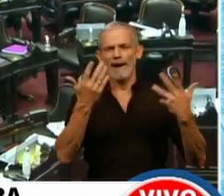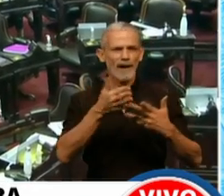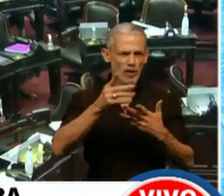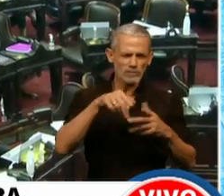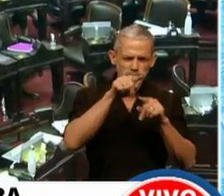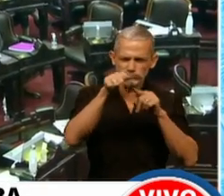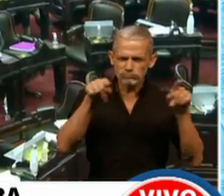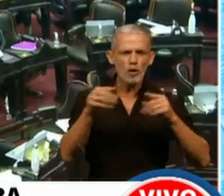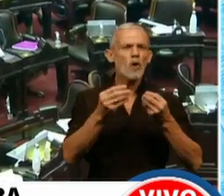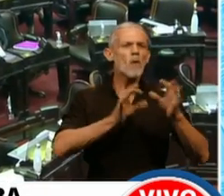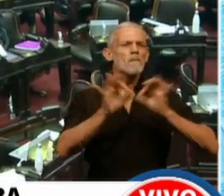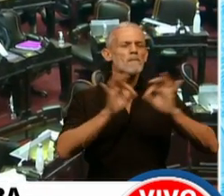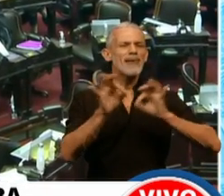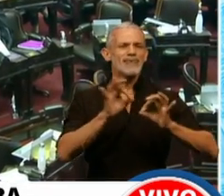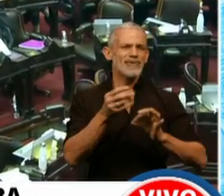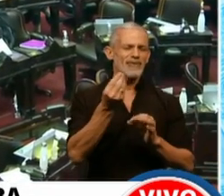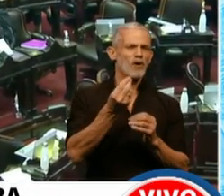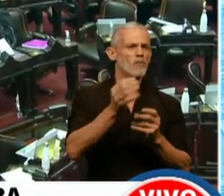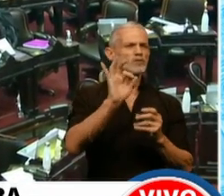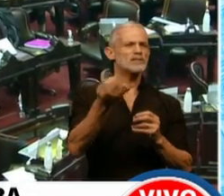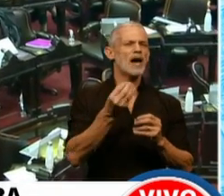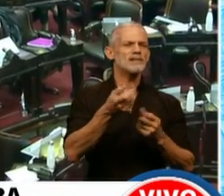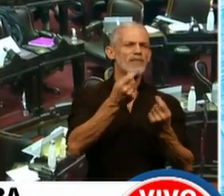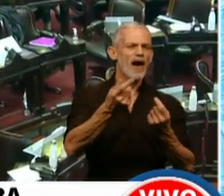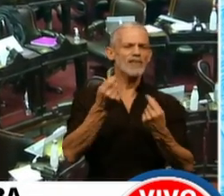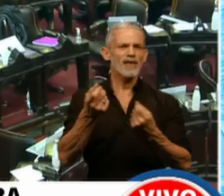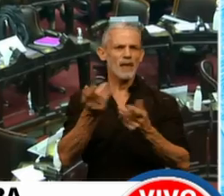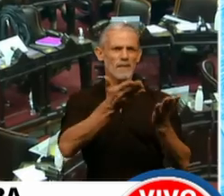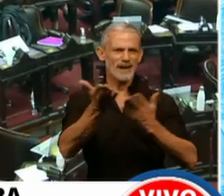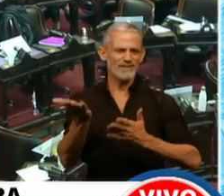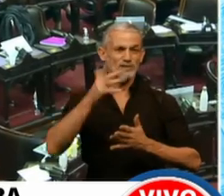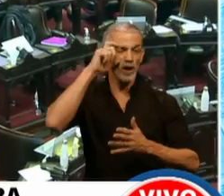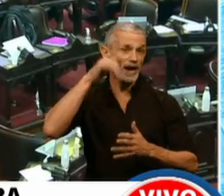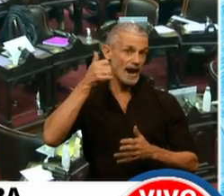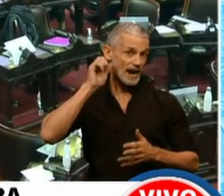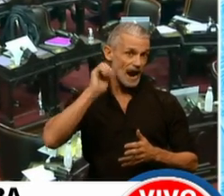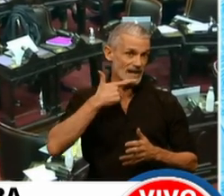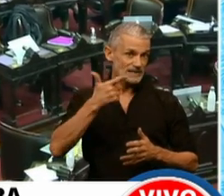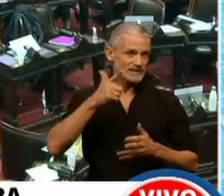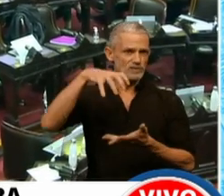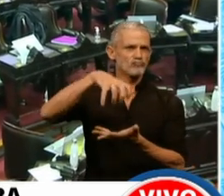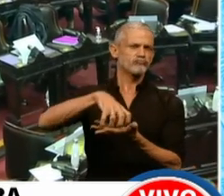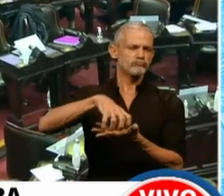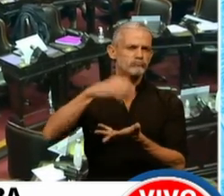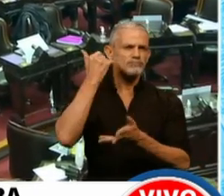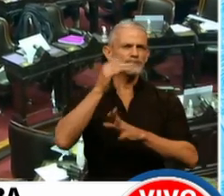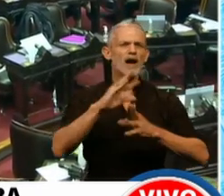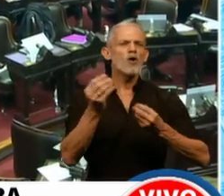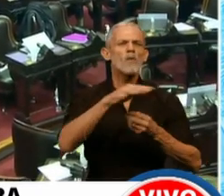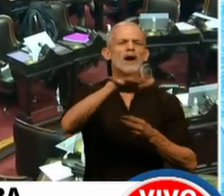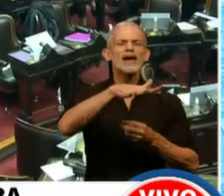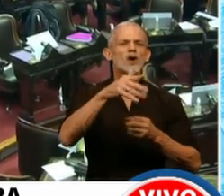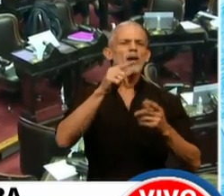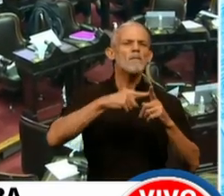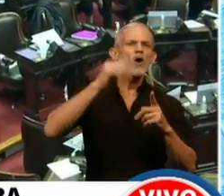como el que se llevó a cabo y cómo llevó a cabo largas es el criterio de clarificación de regiones climáticas